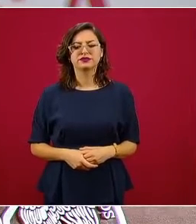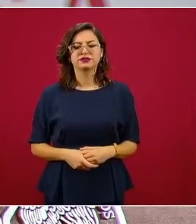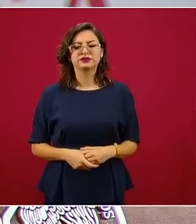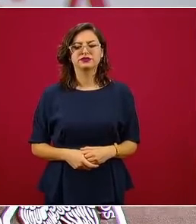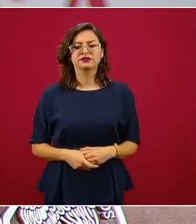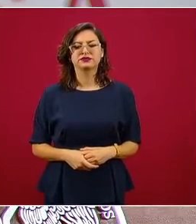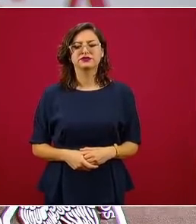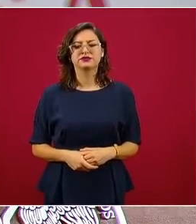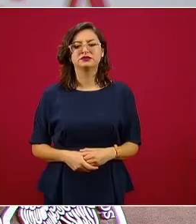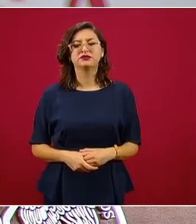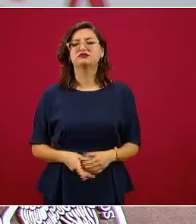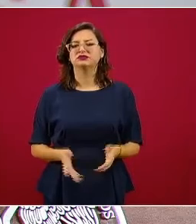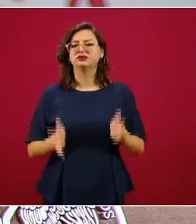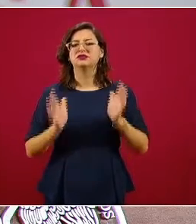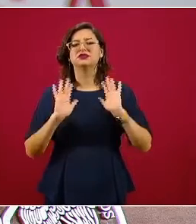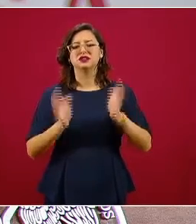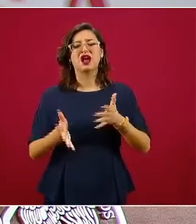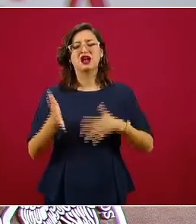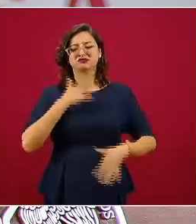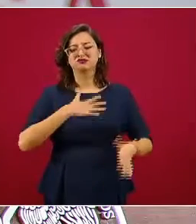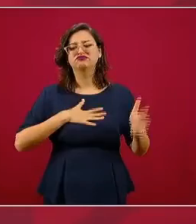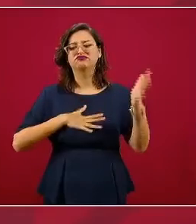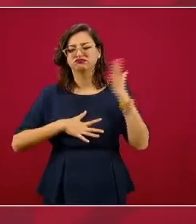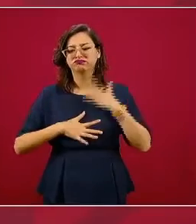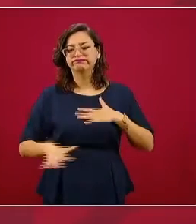porque hay mucha fatiga ya